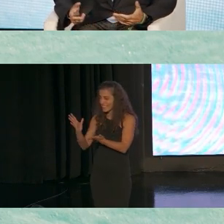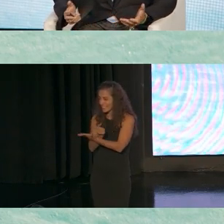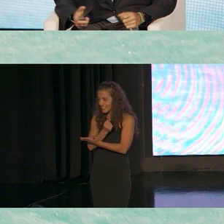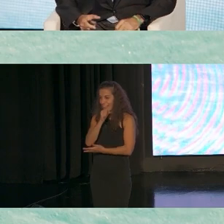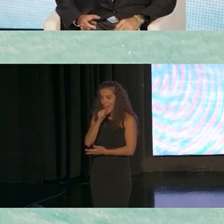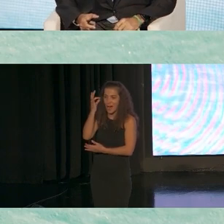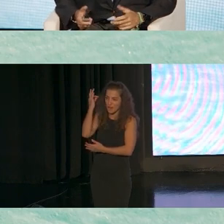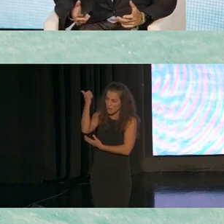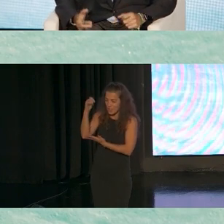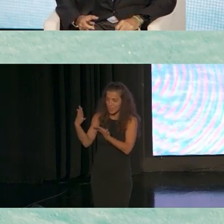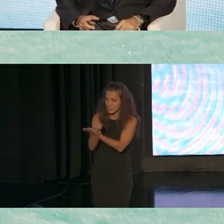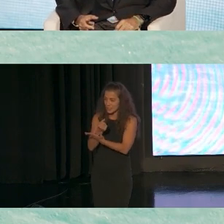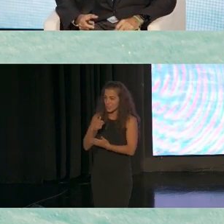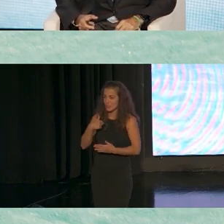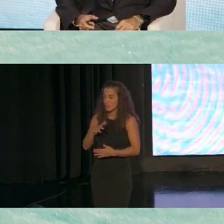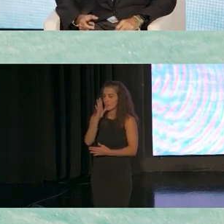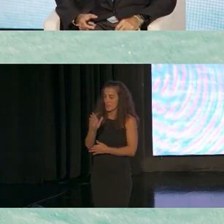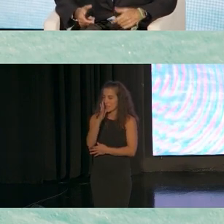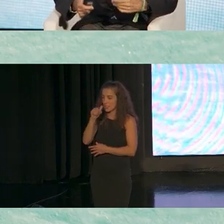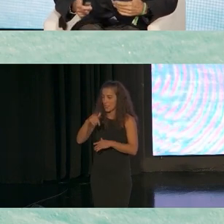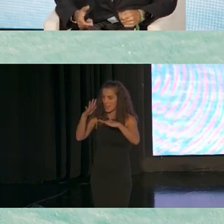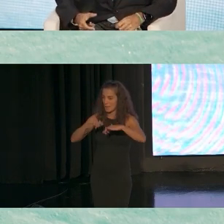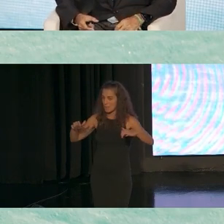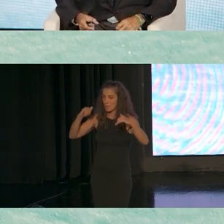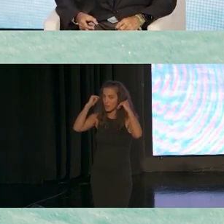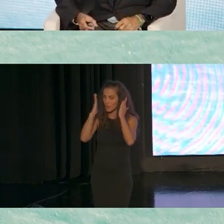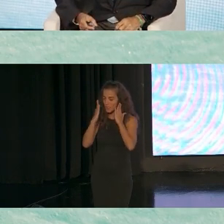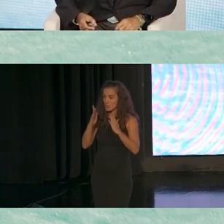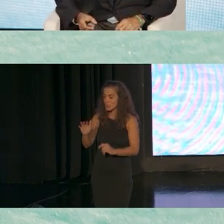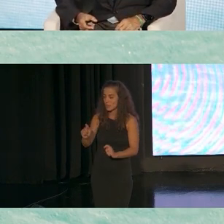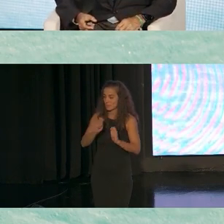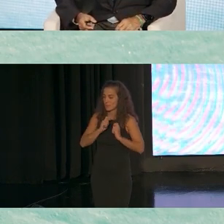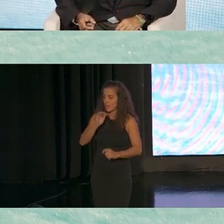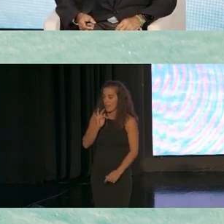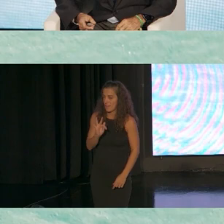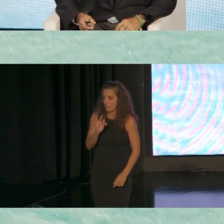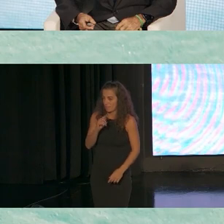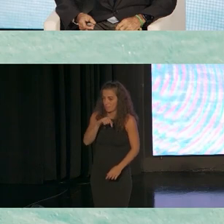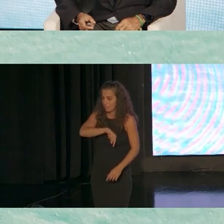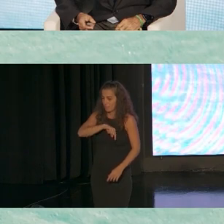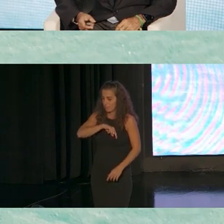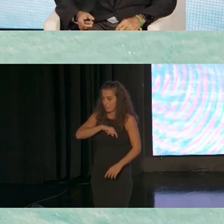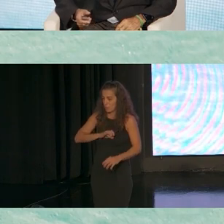estoy impresionado por por este congreso y me siento privilegiado y muy feliz